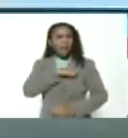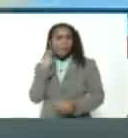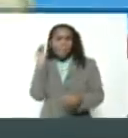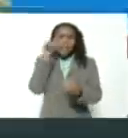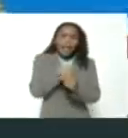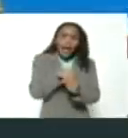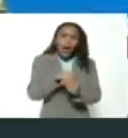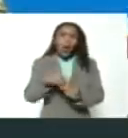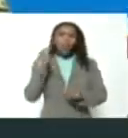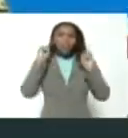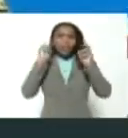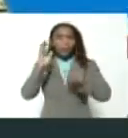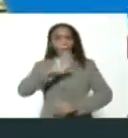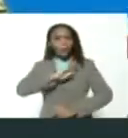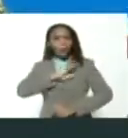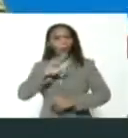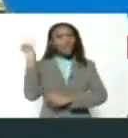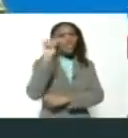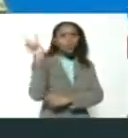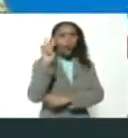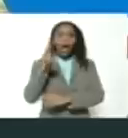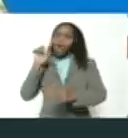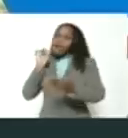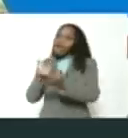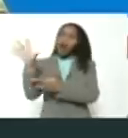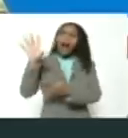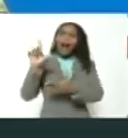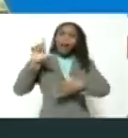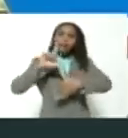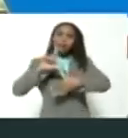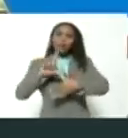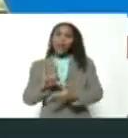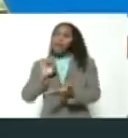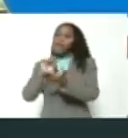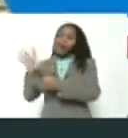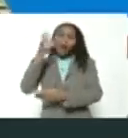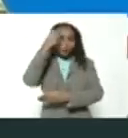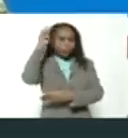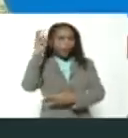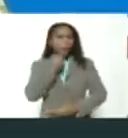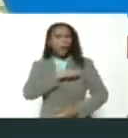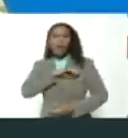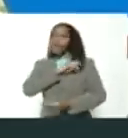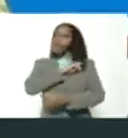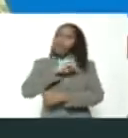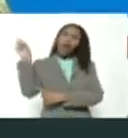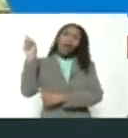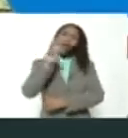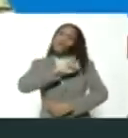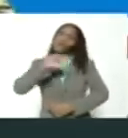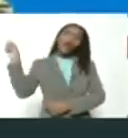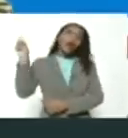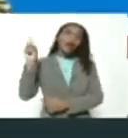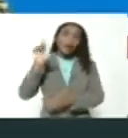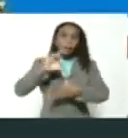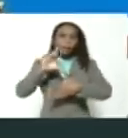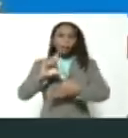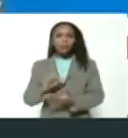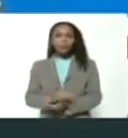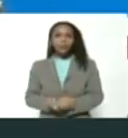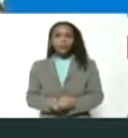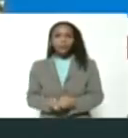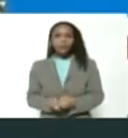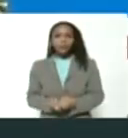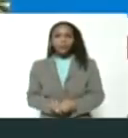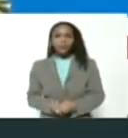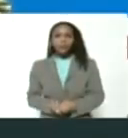en los asuntos de Venezuela? ¡Fuera de América Latina, la canciller de España! ¡Fuera de América Latina!